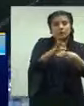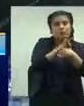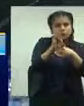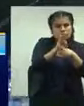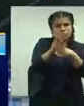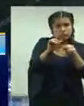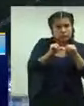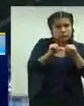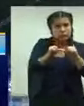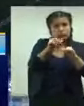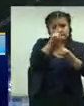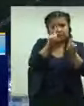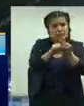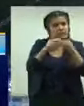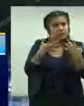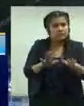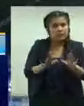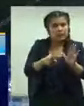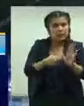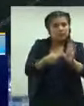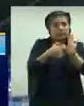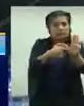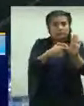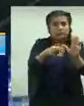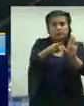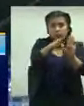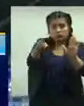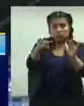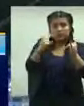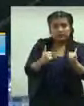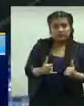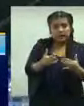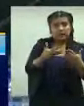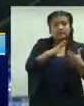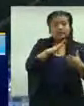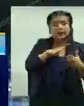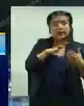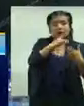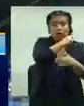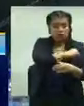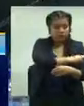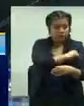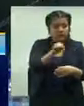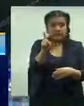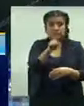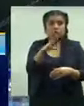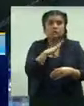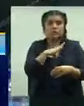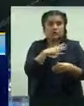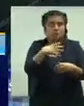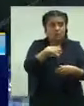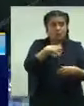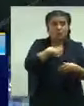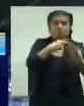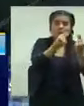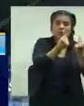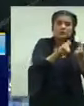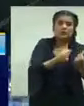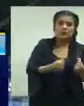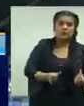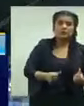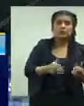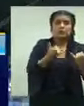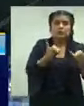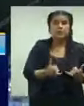mencionaba, la presentación que ustedes hacían, los hospitales no tienen financiamiento, los hospitales ya están